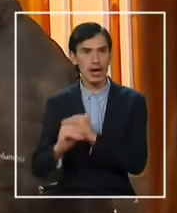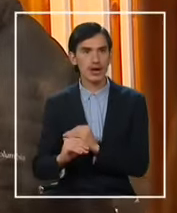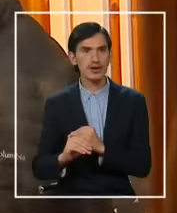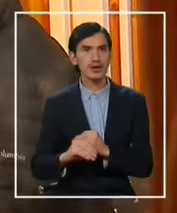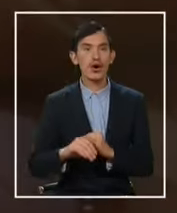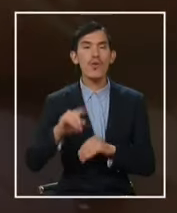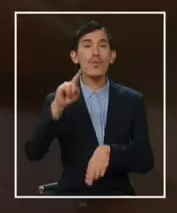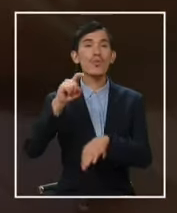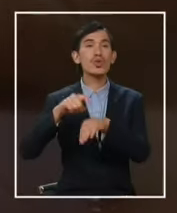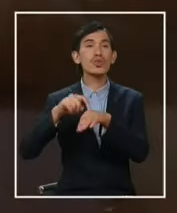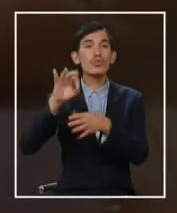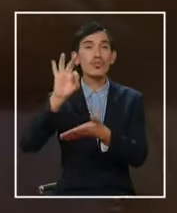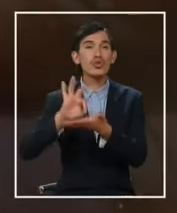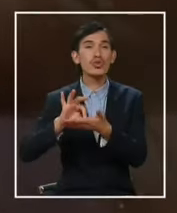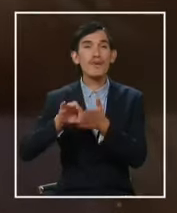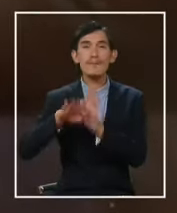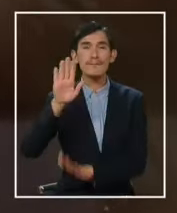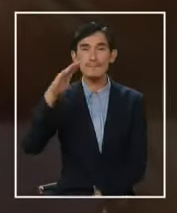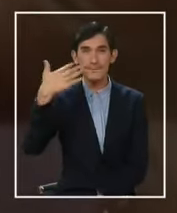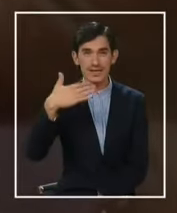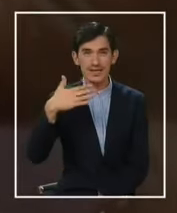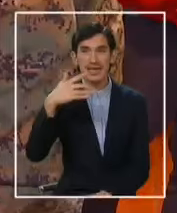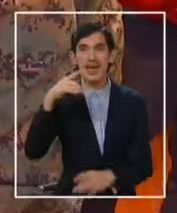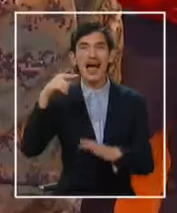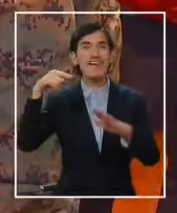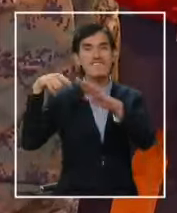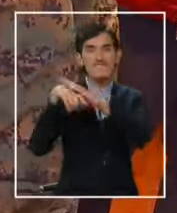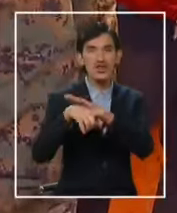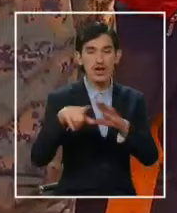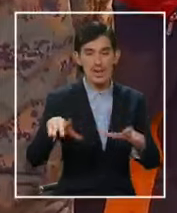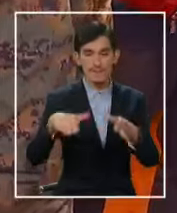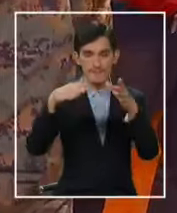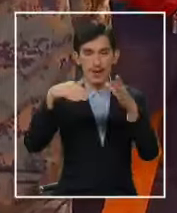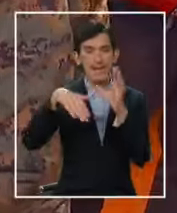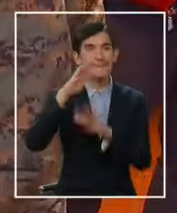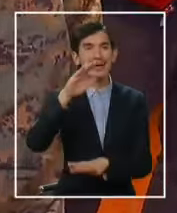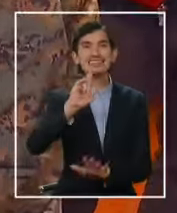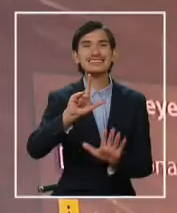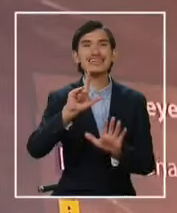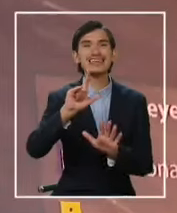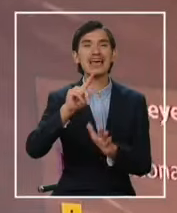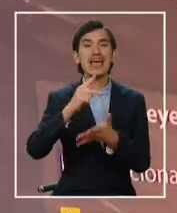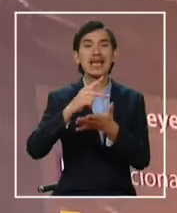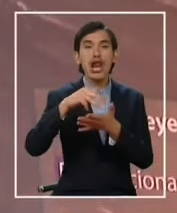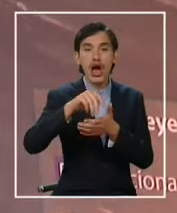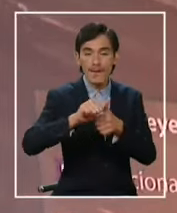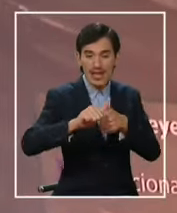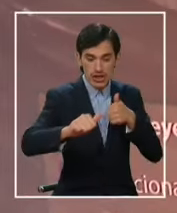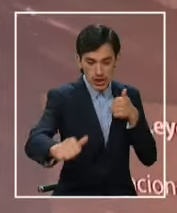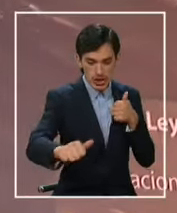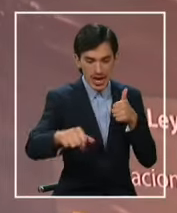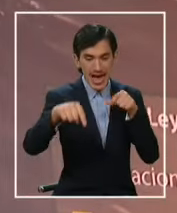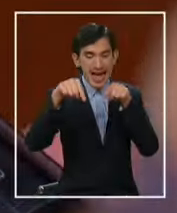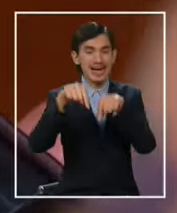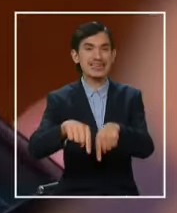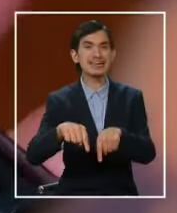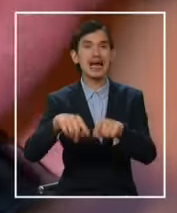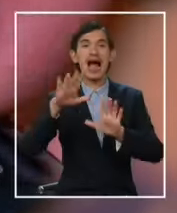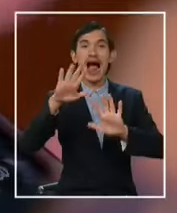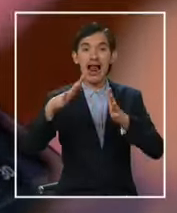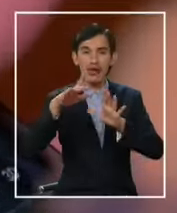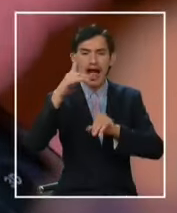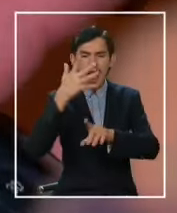más importantes, casi llegando al fondo del volcán abajo, más de 7 kilómetros de distancia,